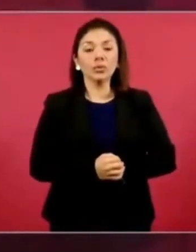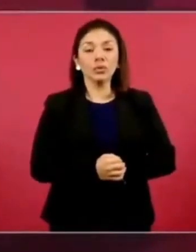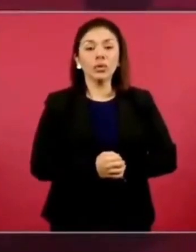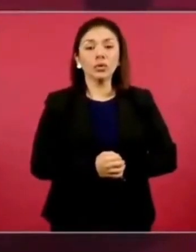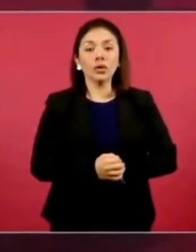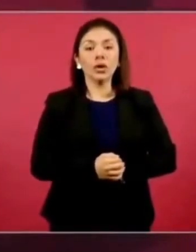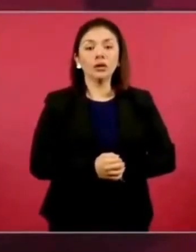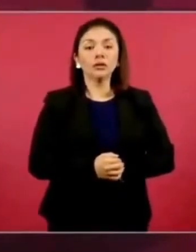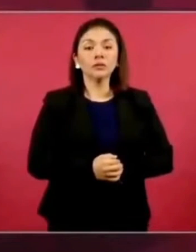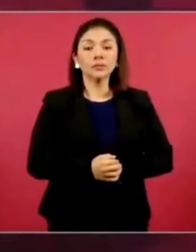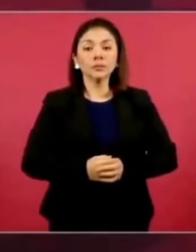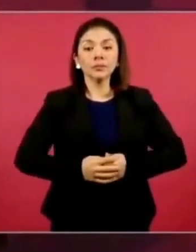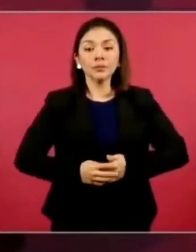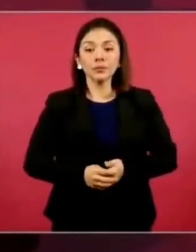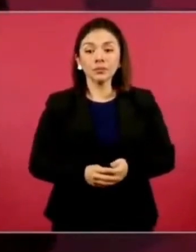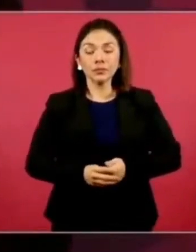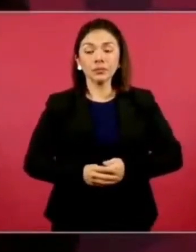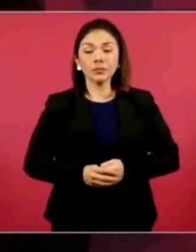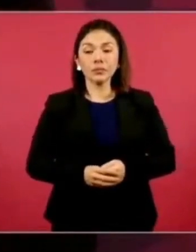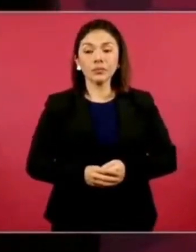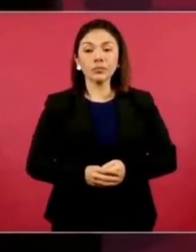A lo mejor